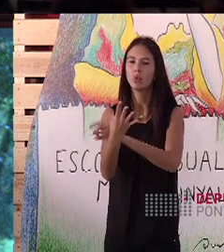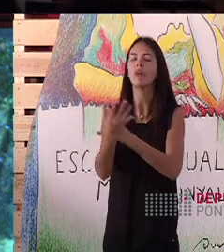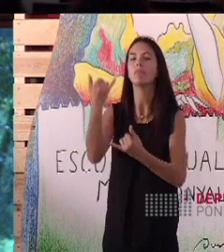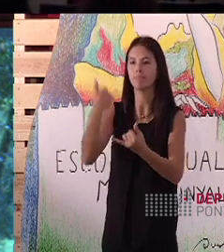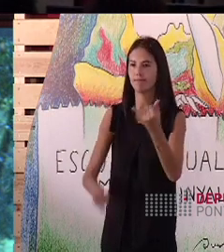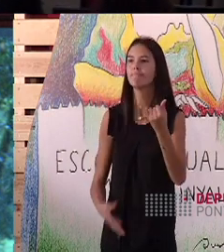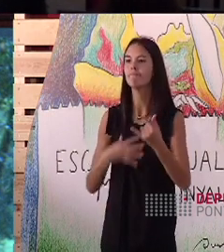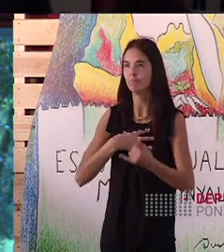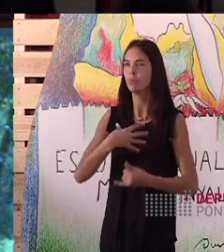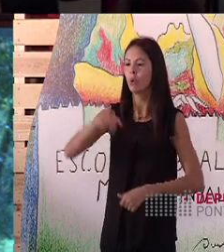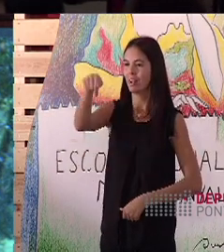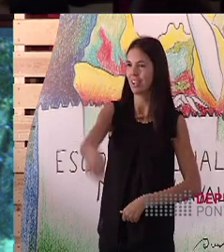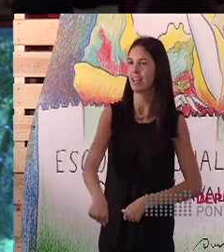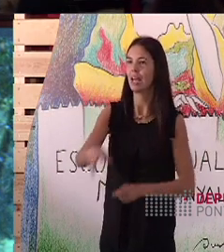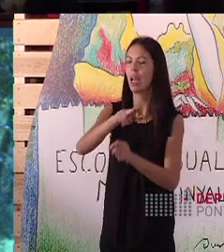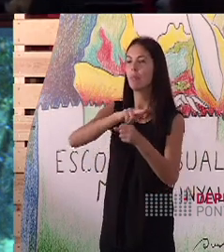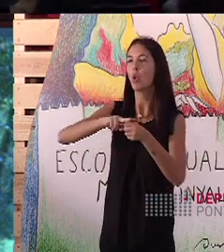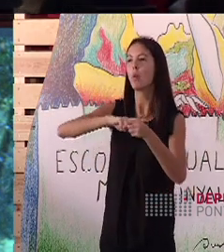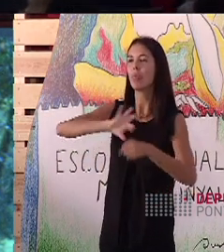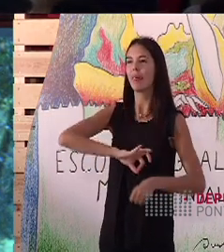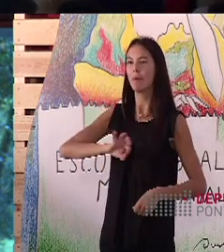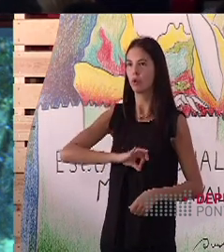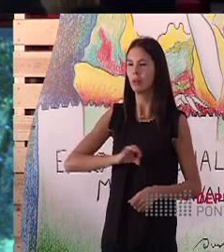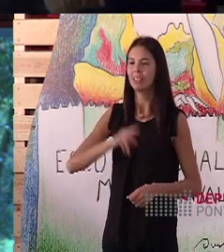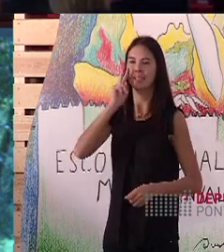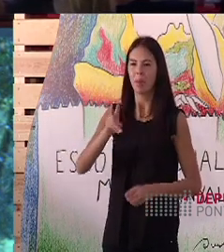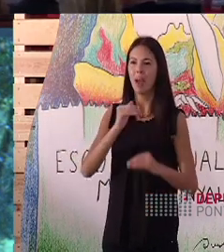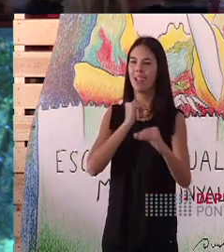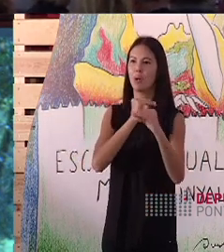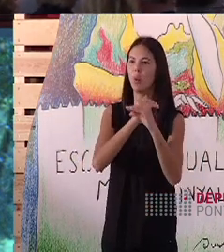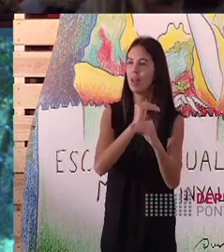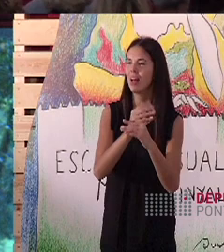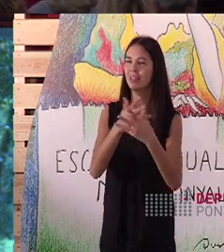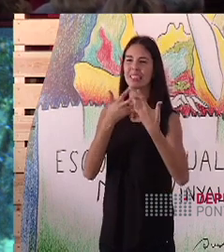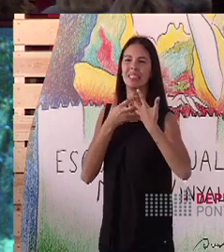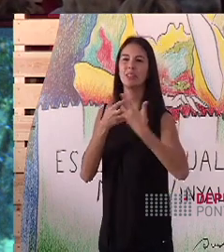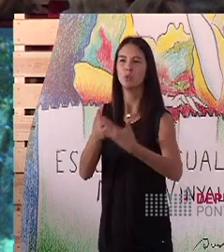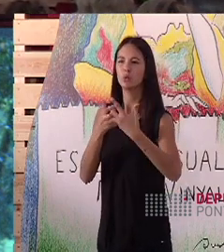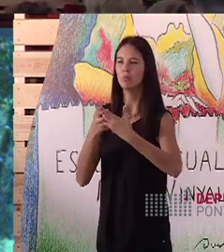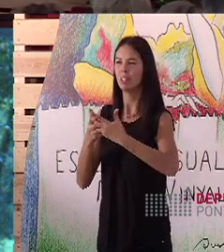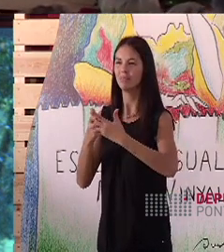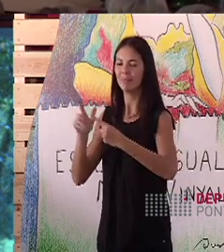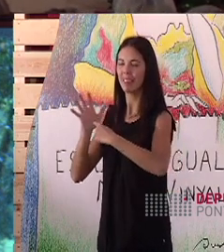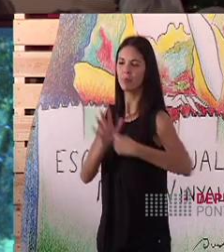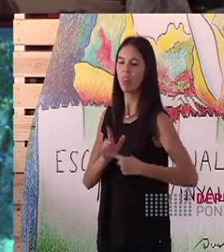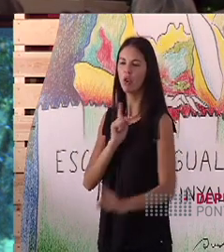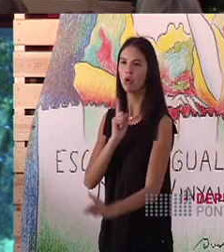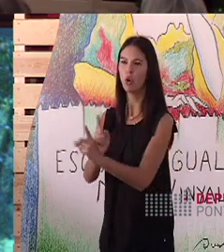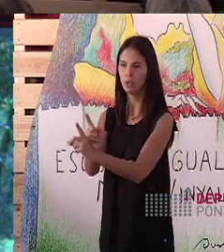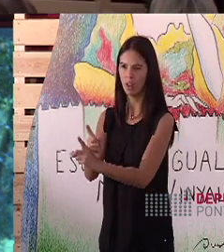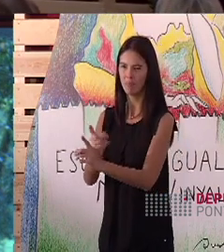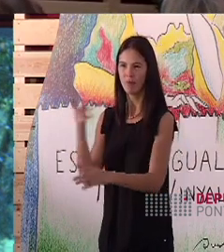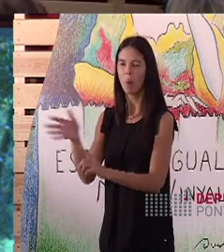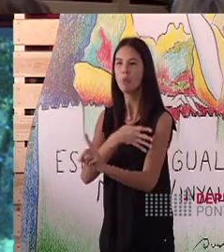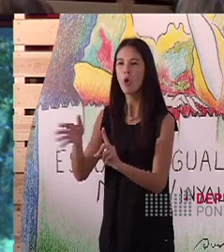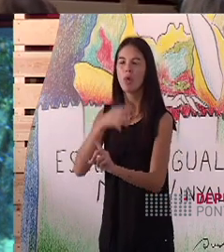teñan posto na provincia de Pontevedra a igualdade e a loita contra todas as discriminacións e violencias que